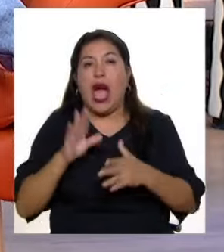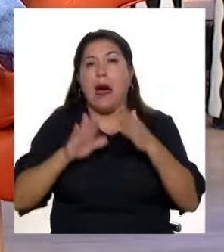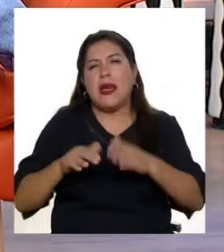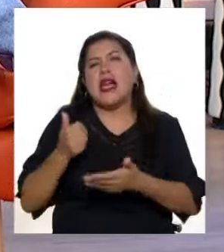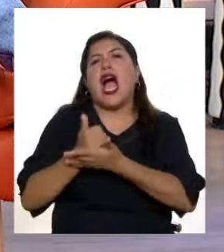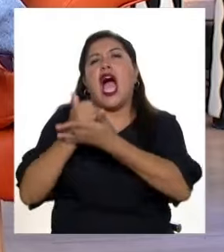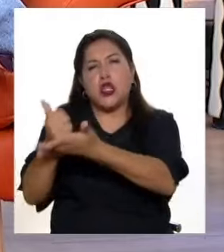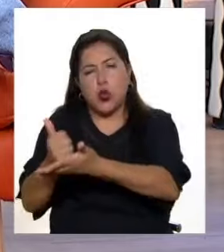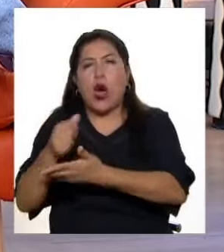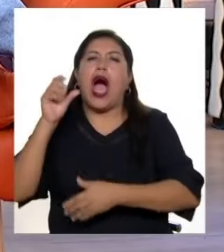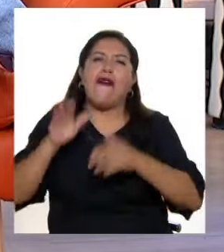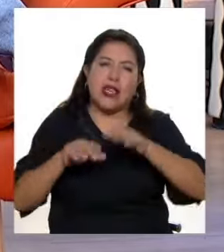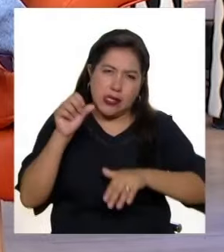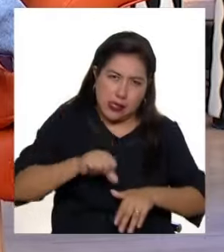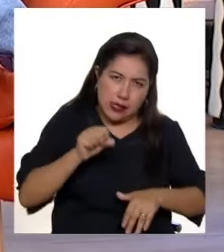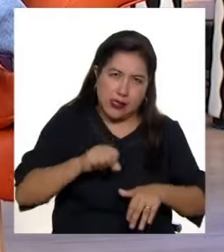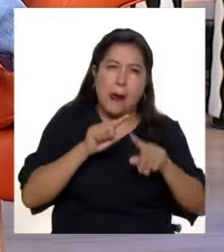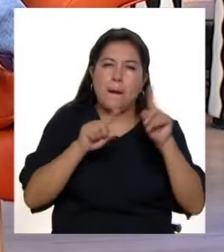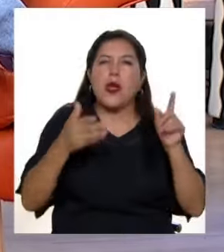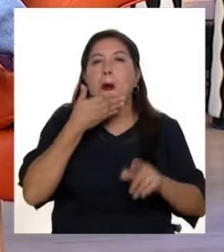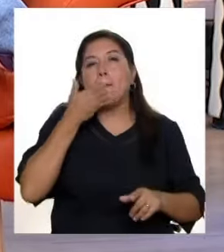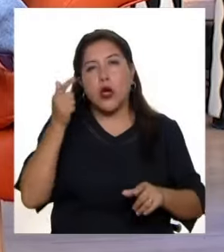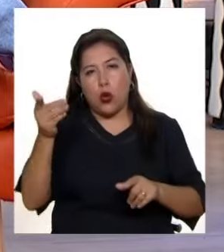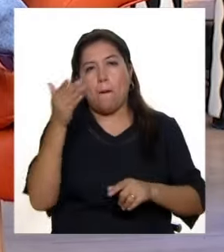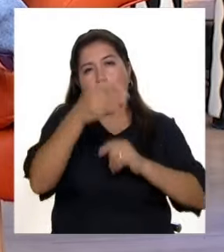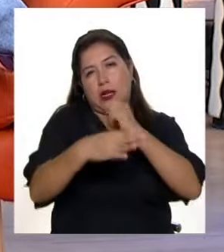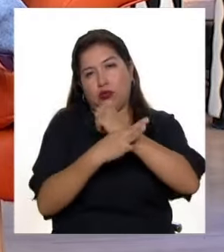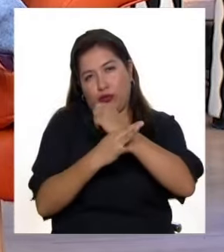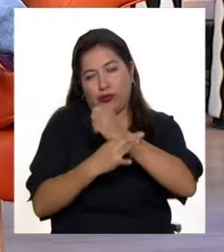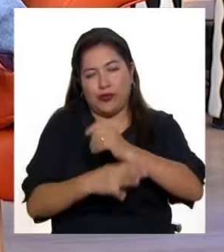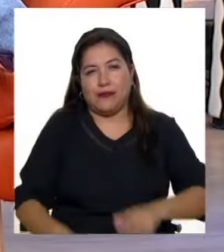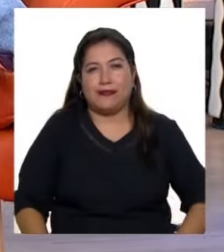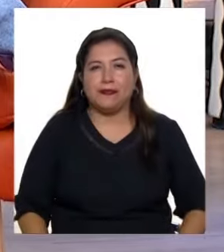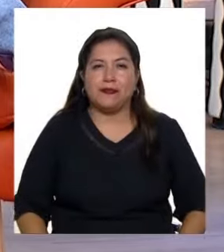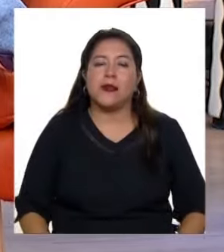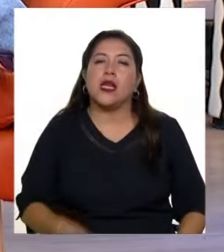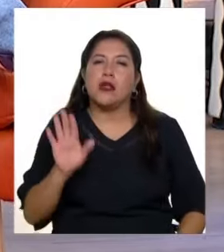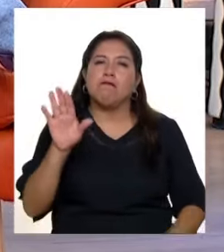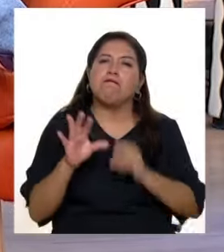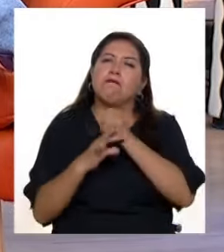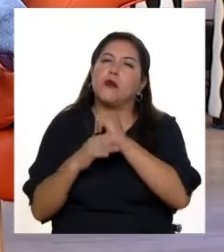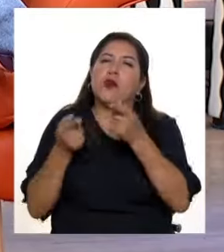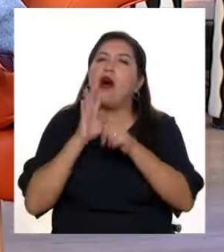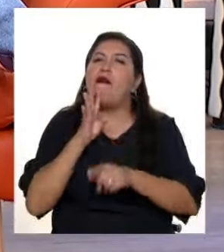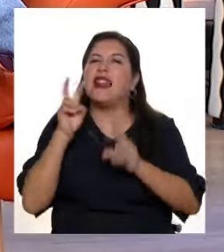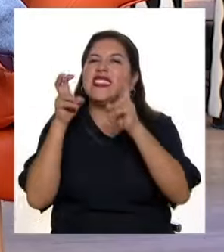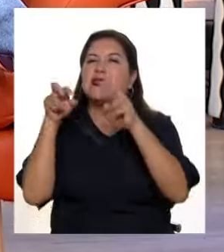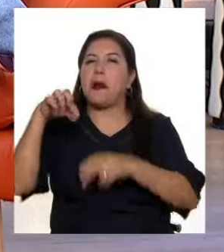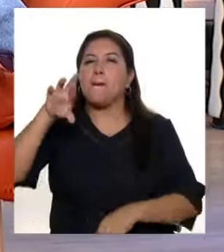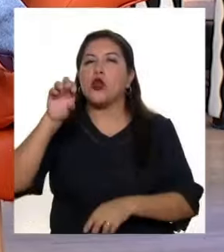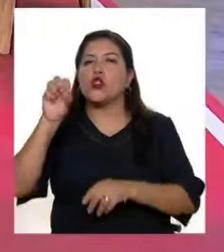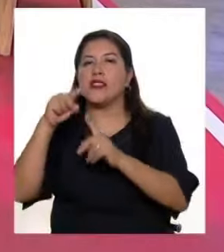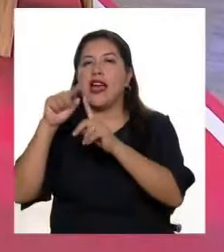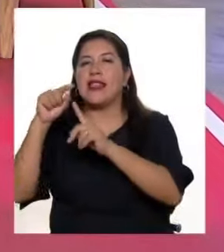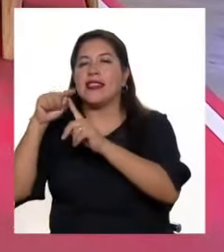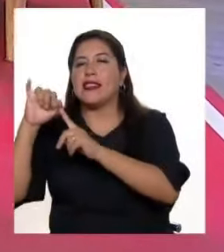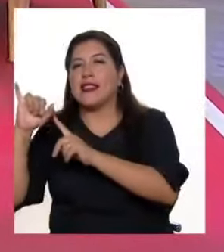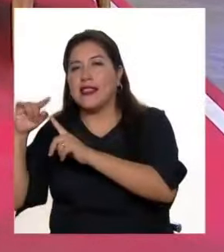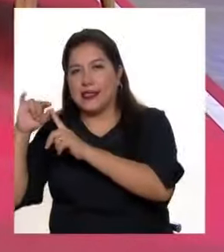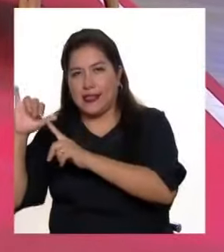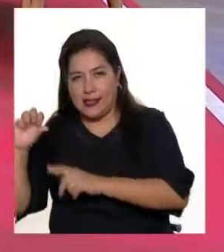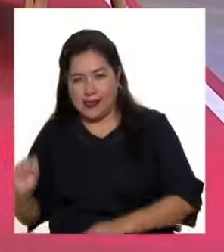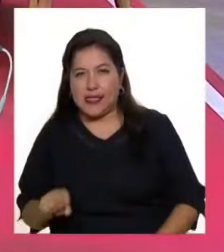pero siempre medicados por un profesional. Así es. Doctor, cuando hablamos de prostatitis, hablamos de presentaciones agudas o presentaciones